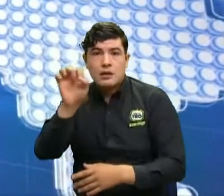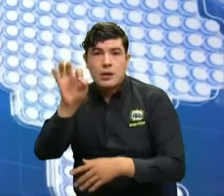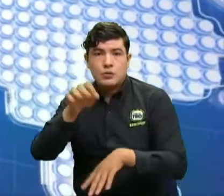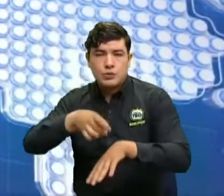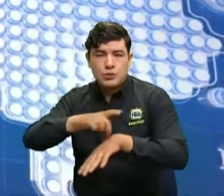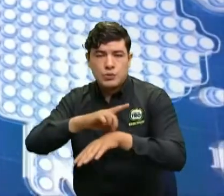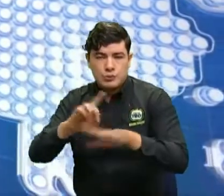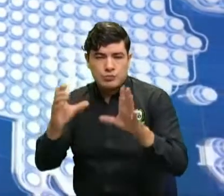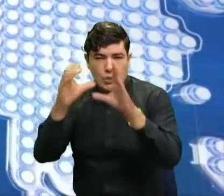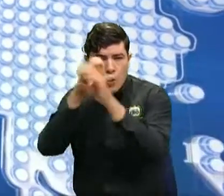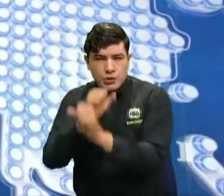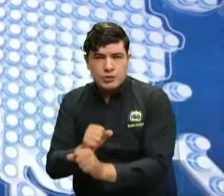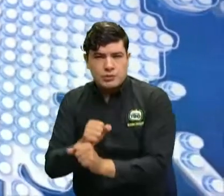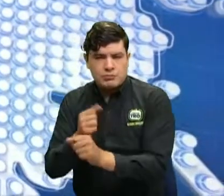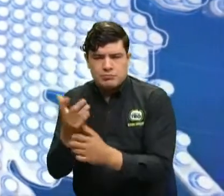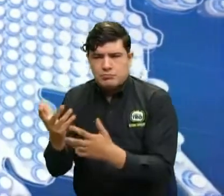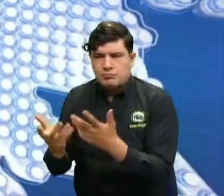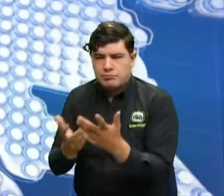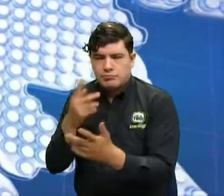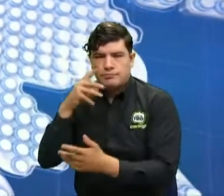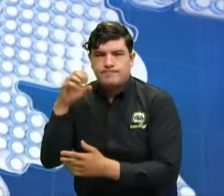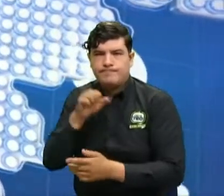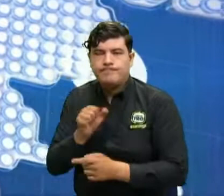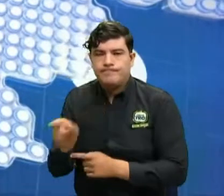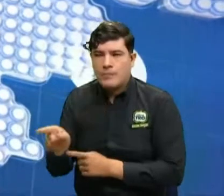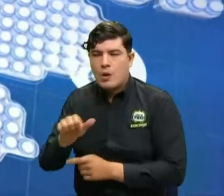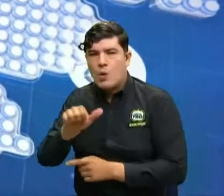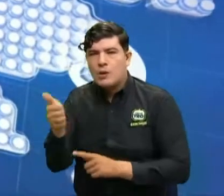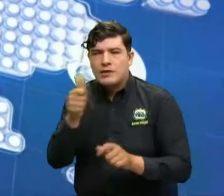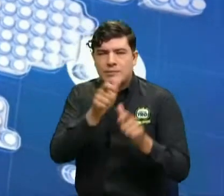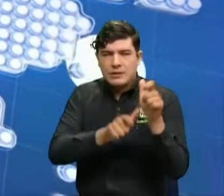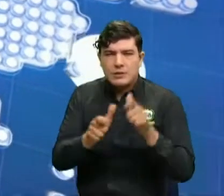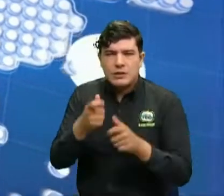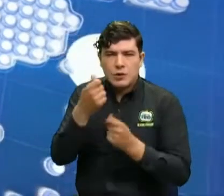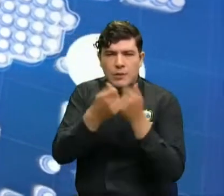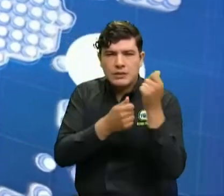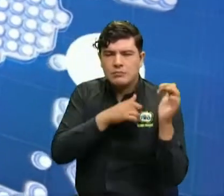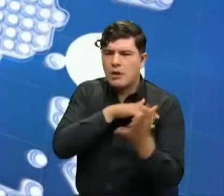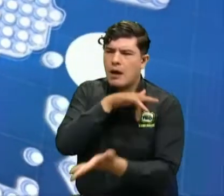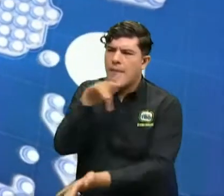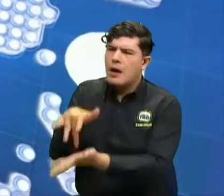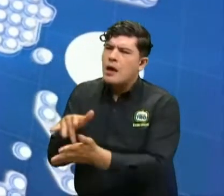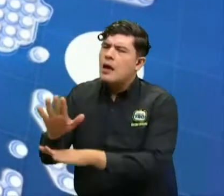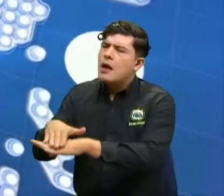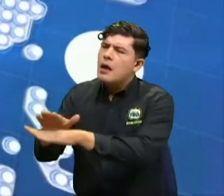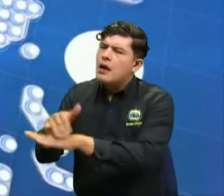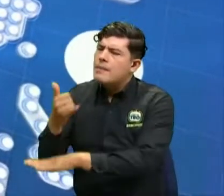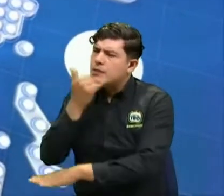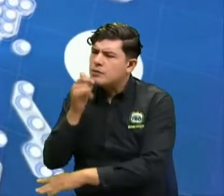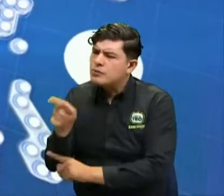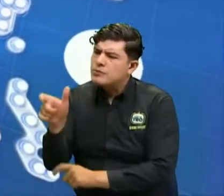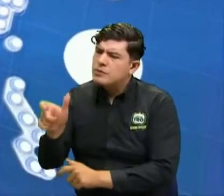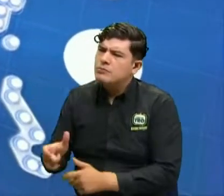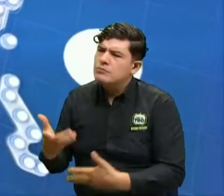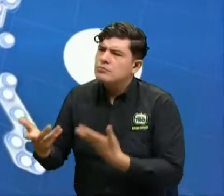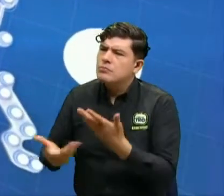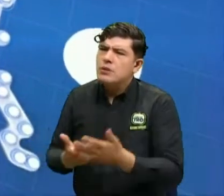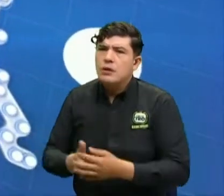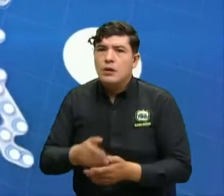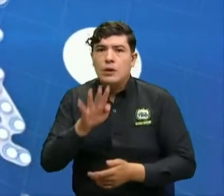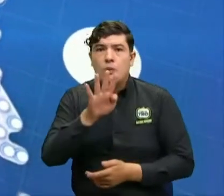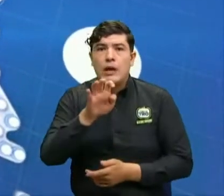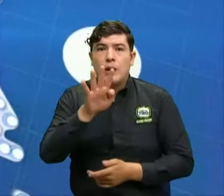molestia por el incumplimiento de la medida llegó hasta otros comerciantes que fueron al bar para reclamarle a su dueño a la 940